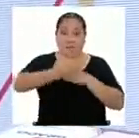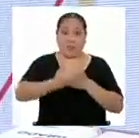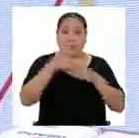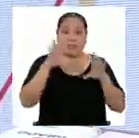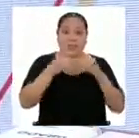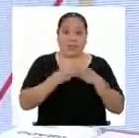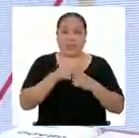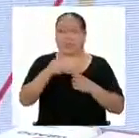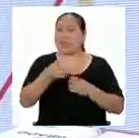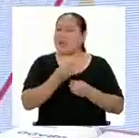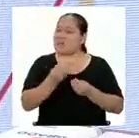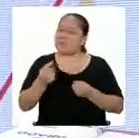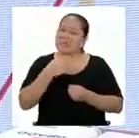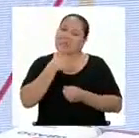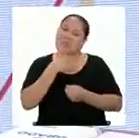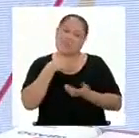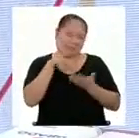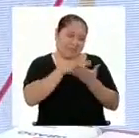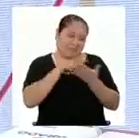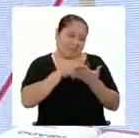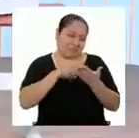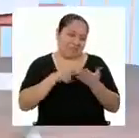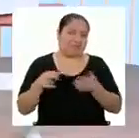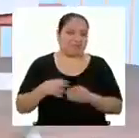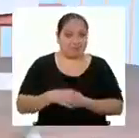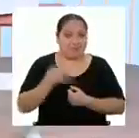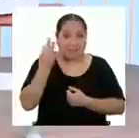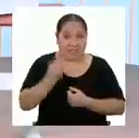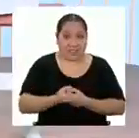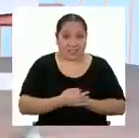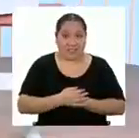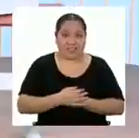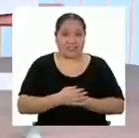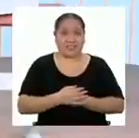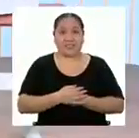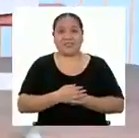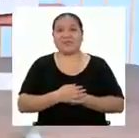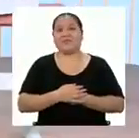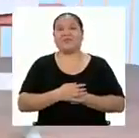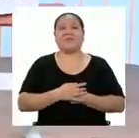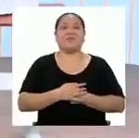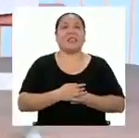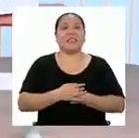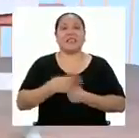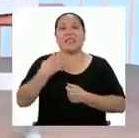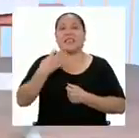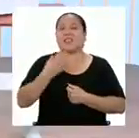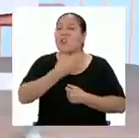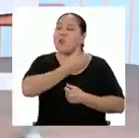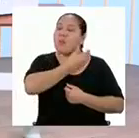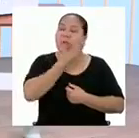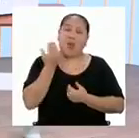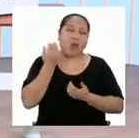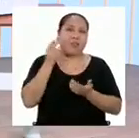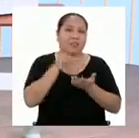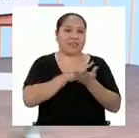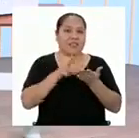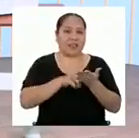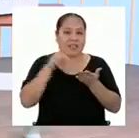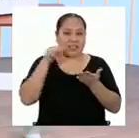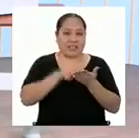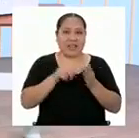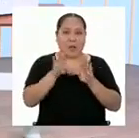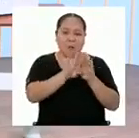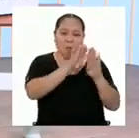nos gusta muchísimo la lectura, ¿o no? No hay nada mejor que leer. La lectura es la puerta a la